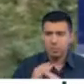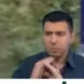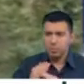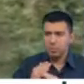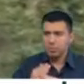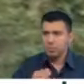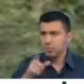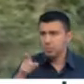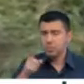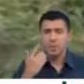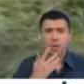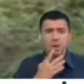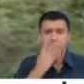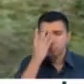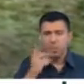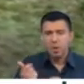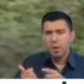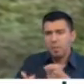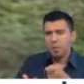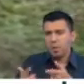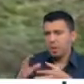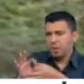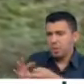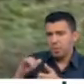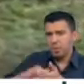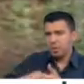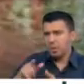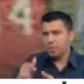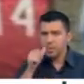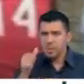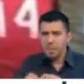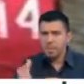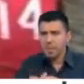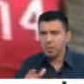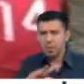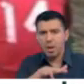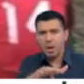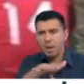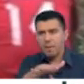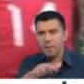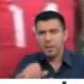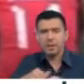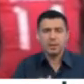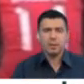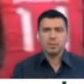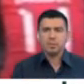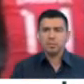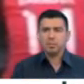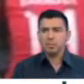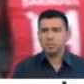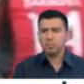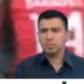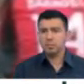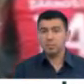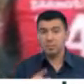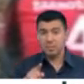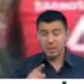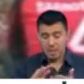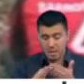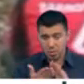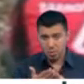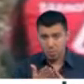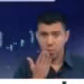de petróleo por el impacto ambiental y porque tiene también afectaciones en la cadena productiva. Las comunidades UBA